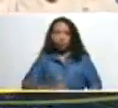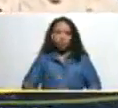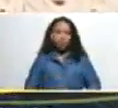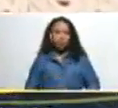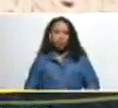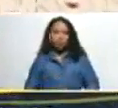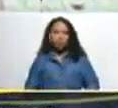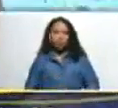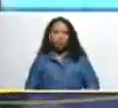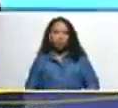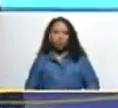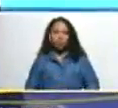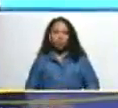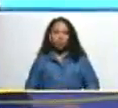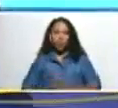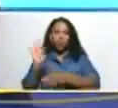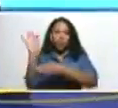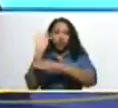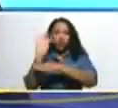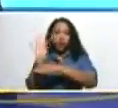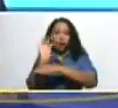Y a todas, funcionarios